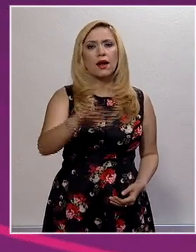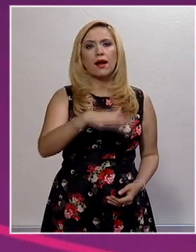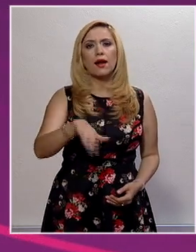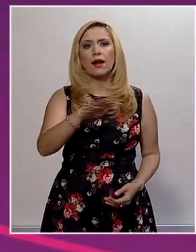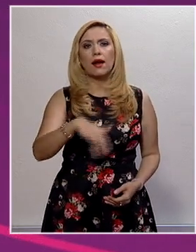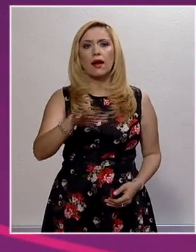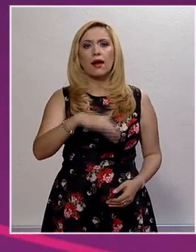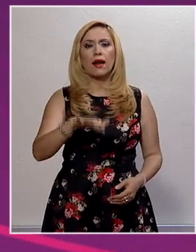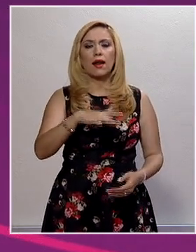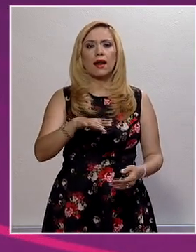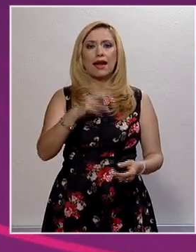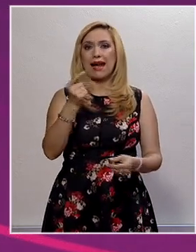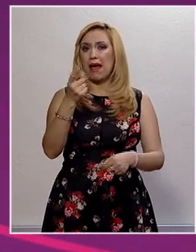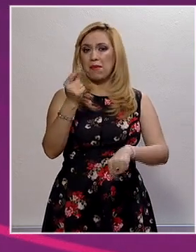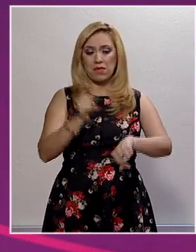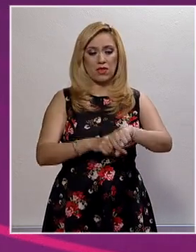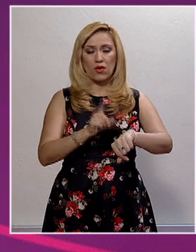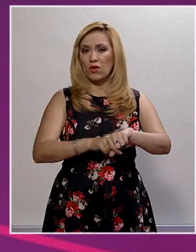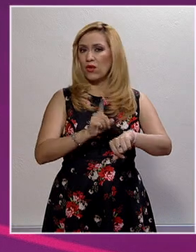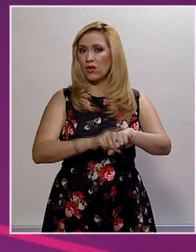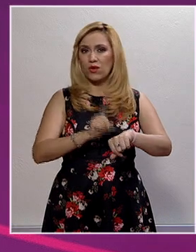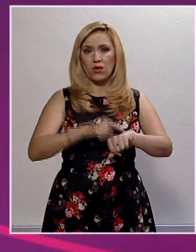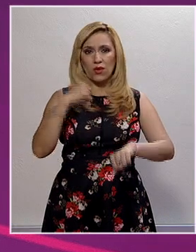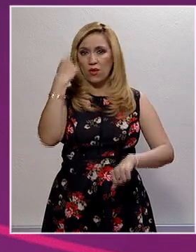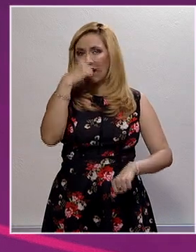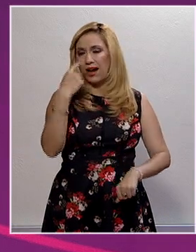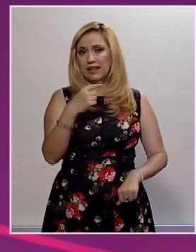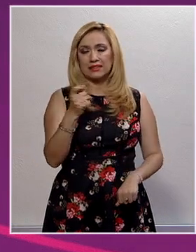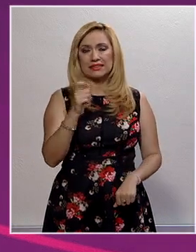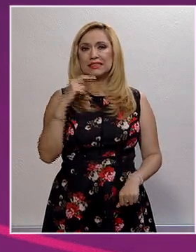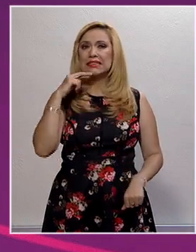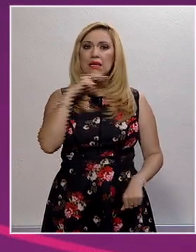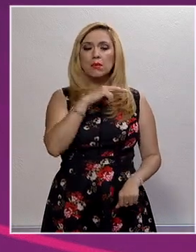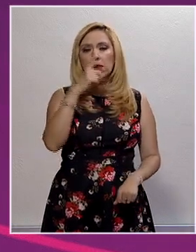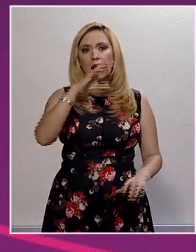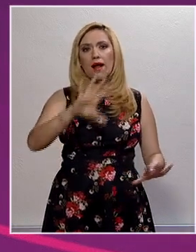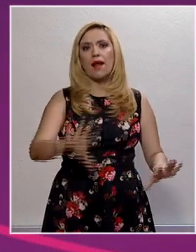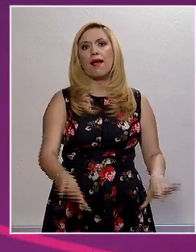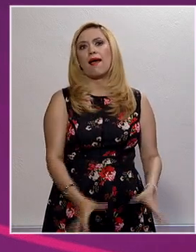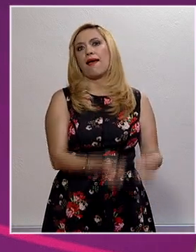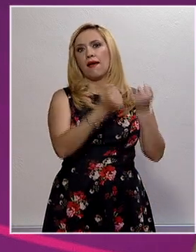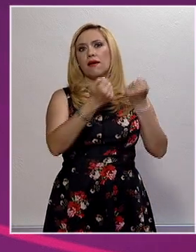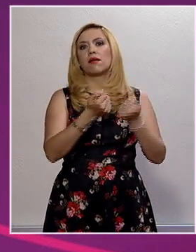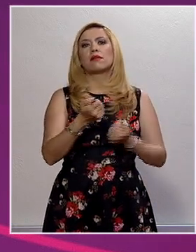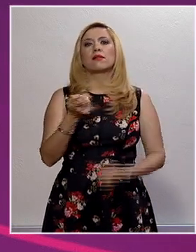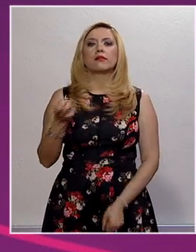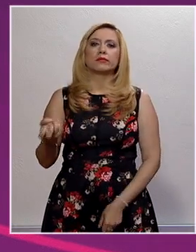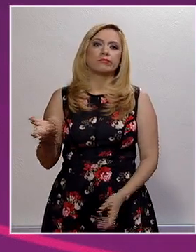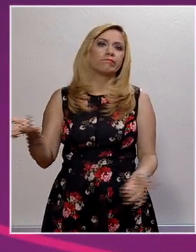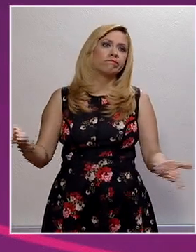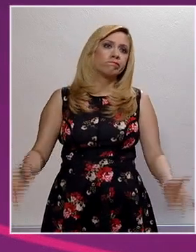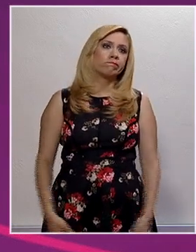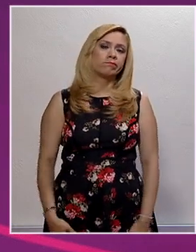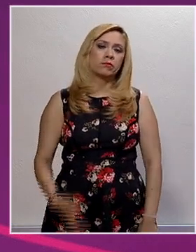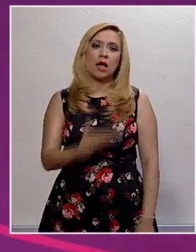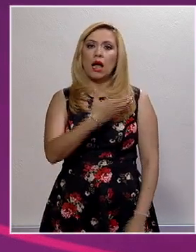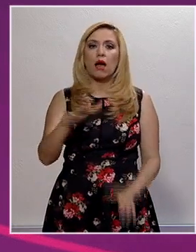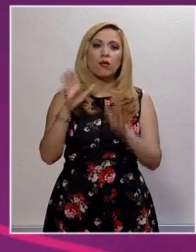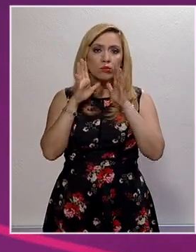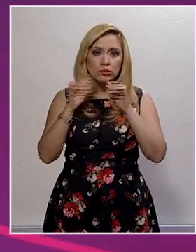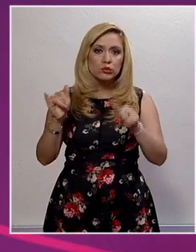buscarla dentro de las primeras horas y encontrarla con vida. Que en los casos no sucedió. Que no sucedió, exactamente. En tercer